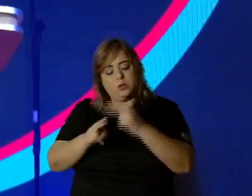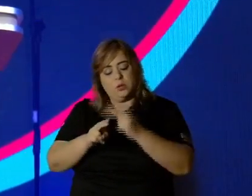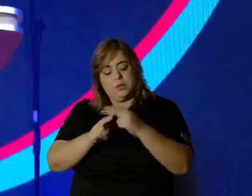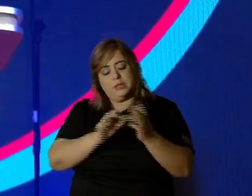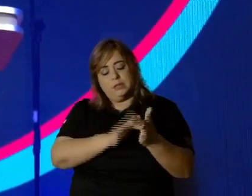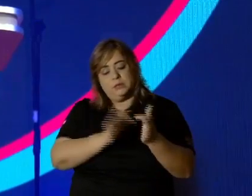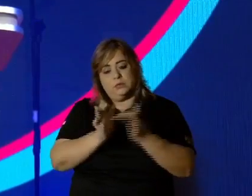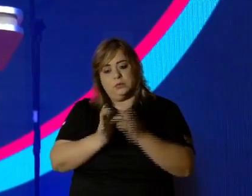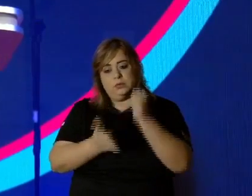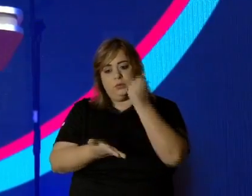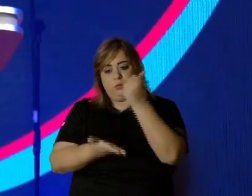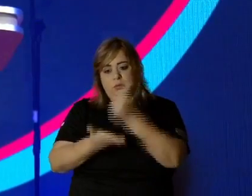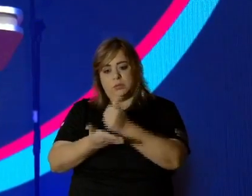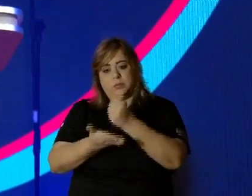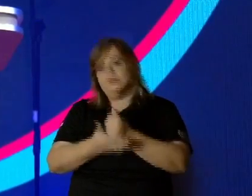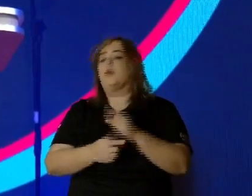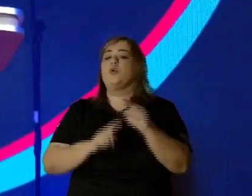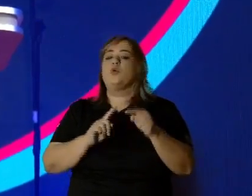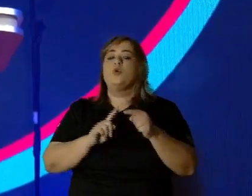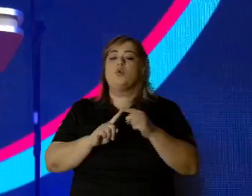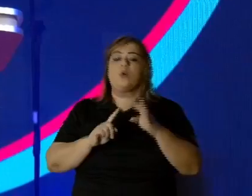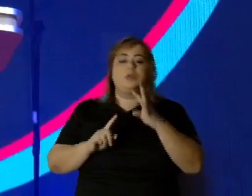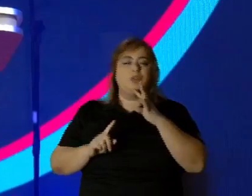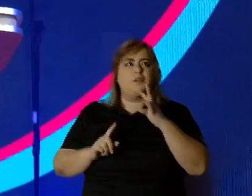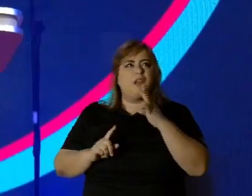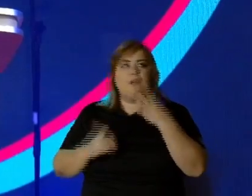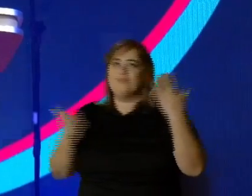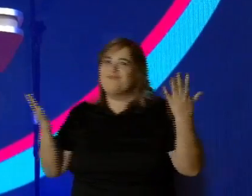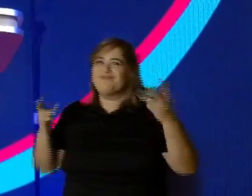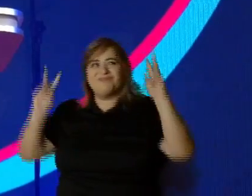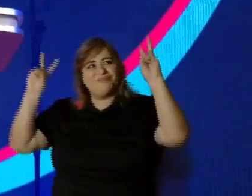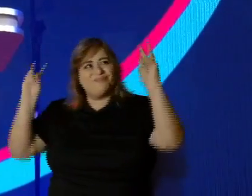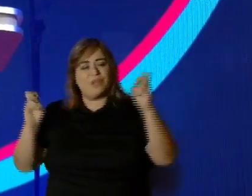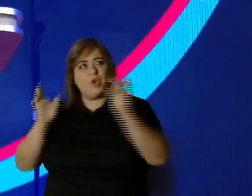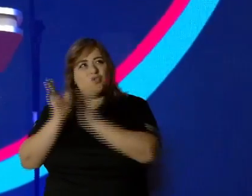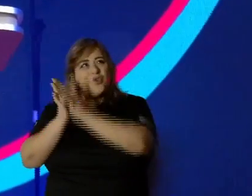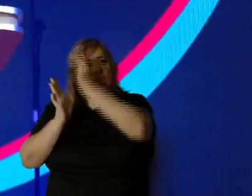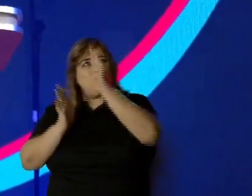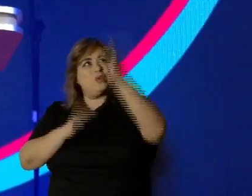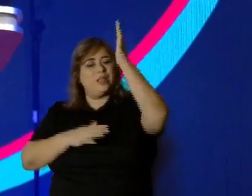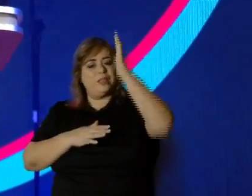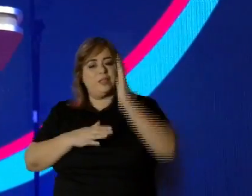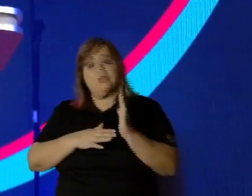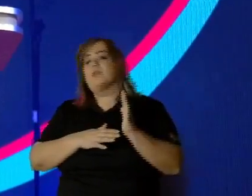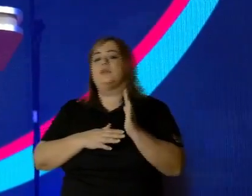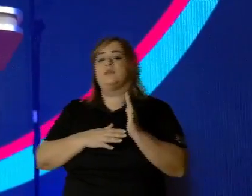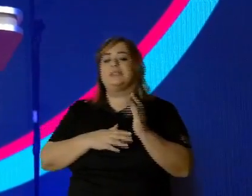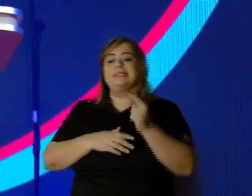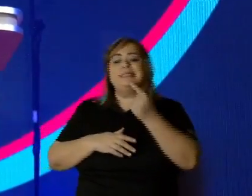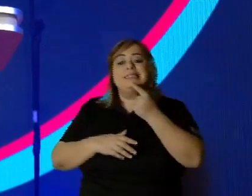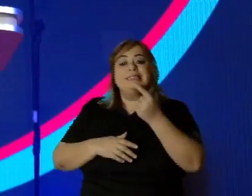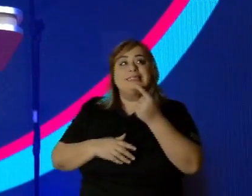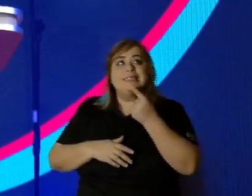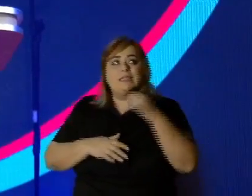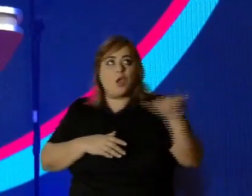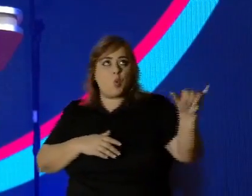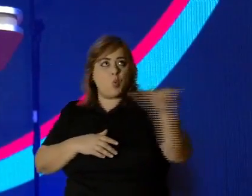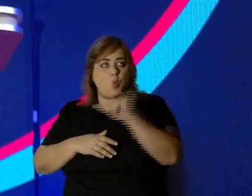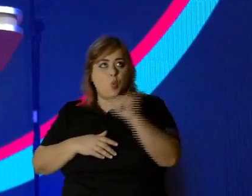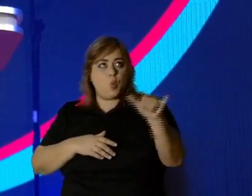Amén. Cuando hablamos de la gloria de Dios, sugiere grandeza,